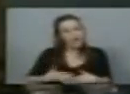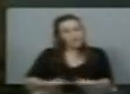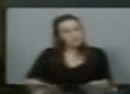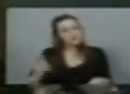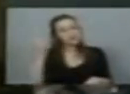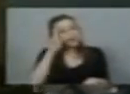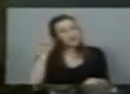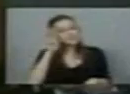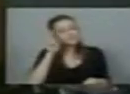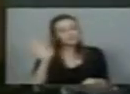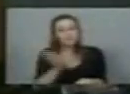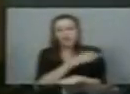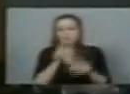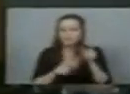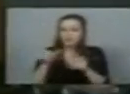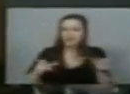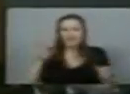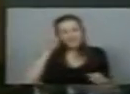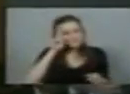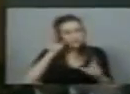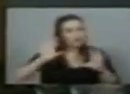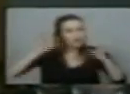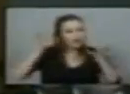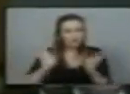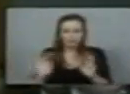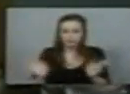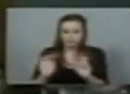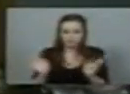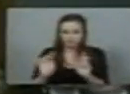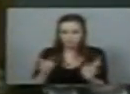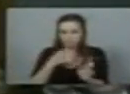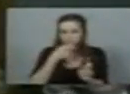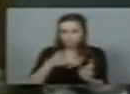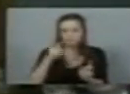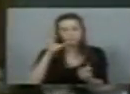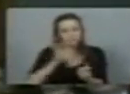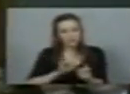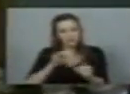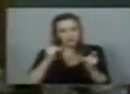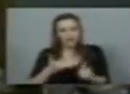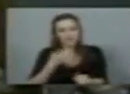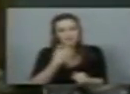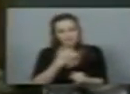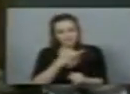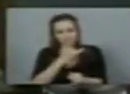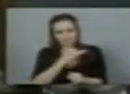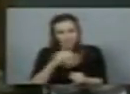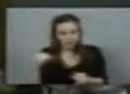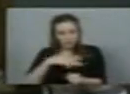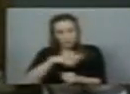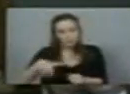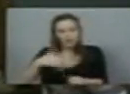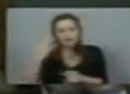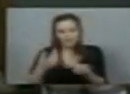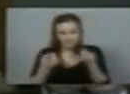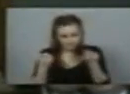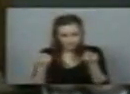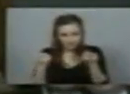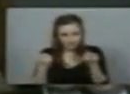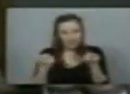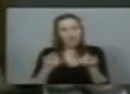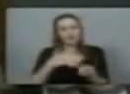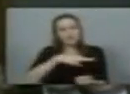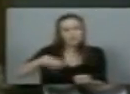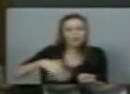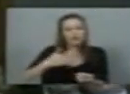que merecen las personas y las. Si usted tiene alguna dificultad, hace las denuncias pertinentes en los lugares que corresponden. En